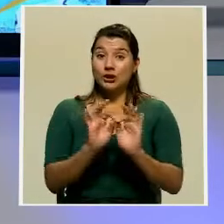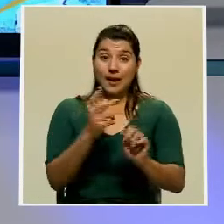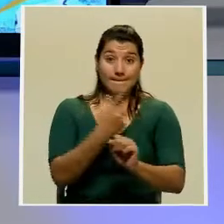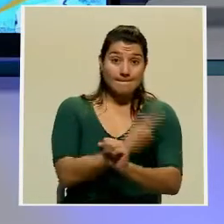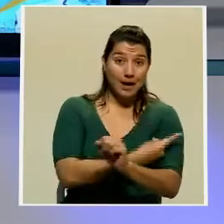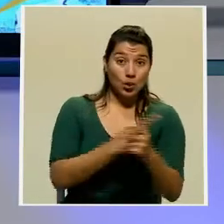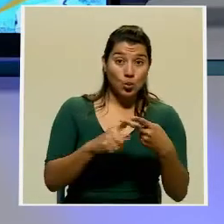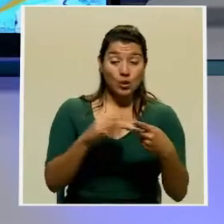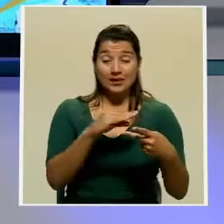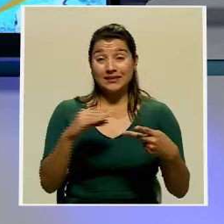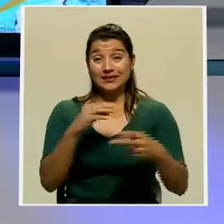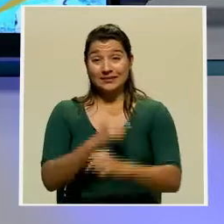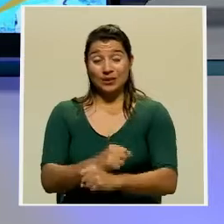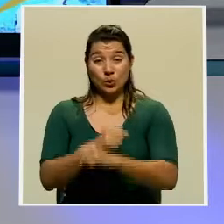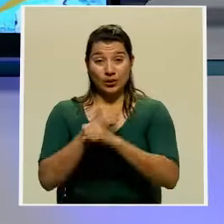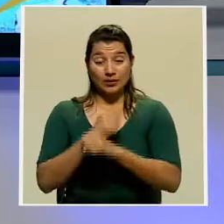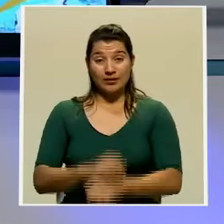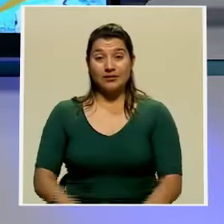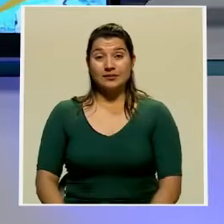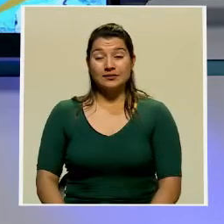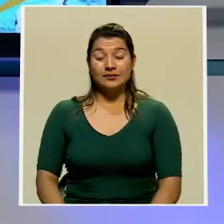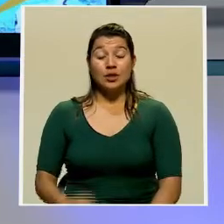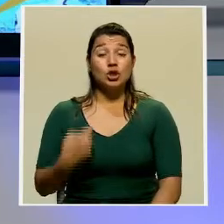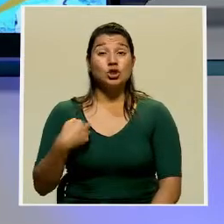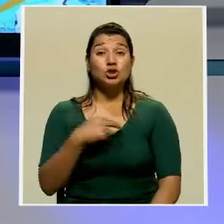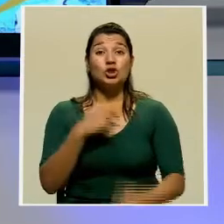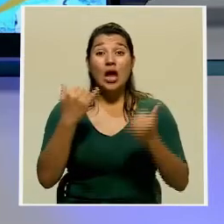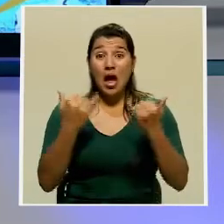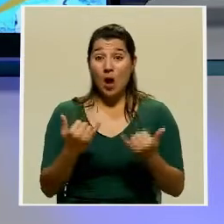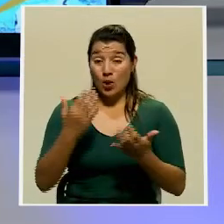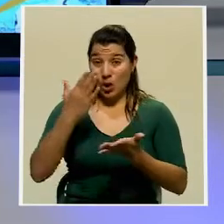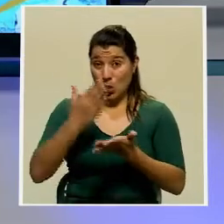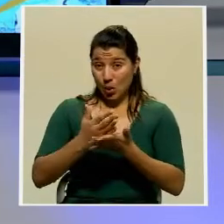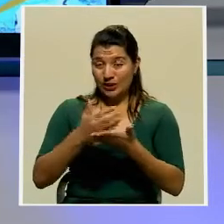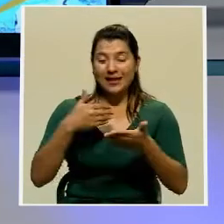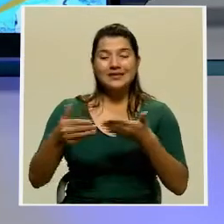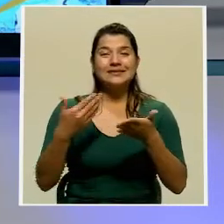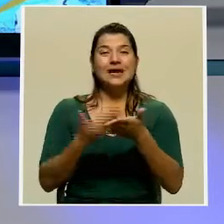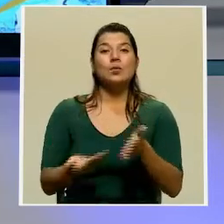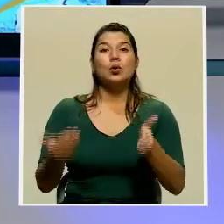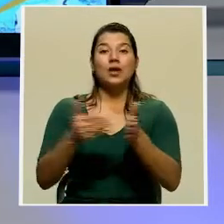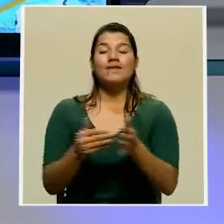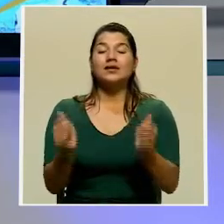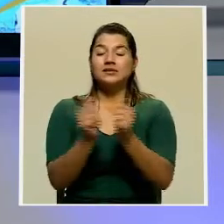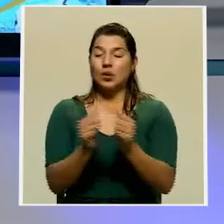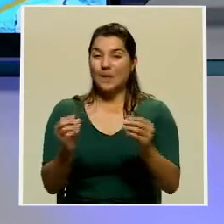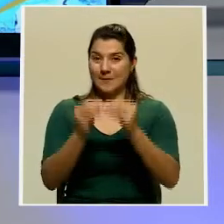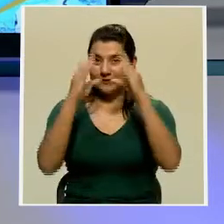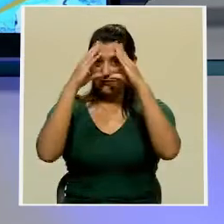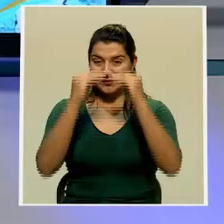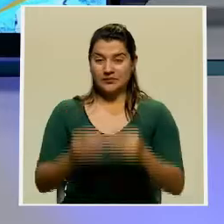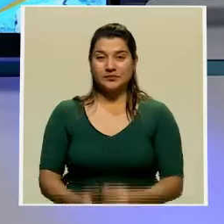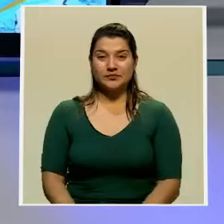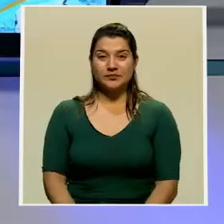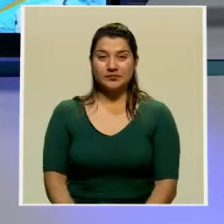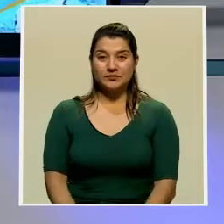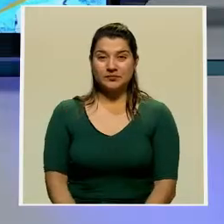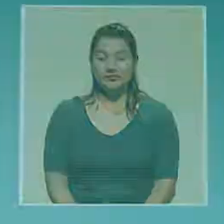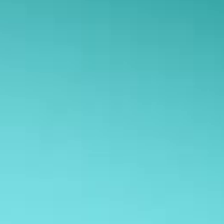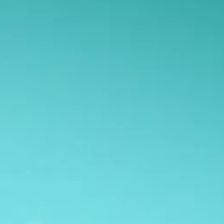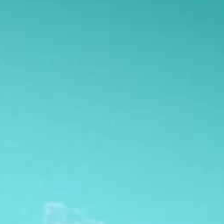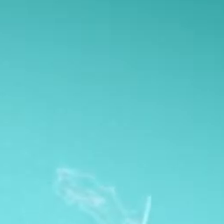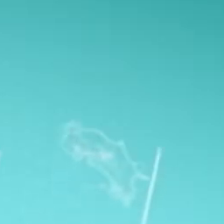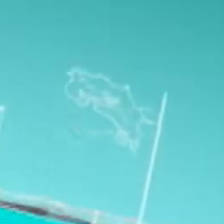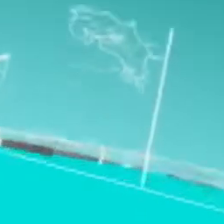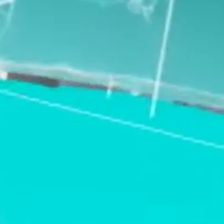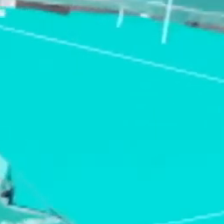y seguridad. Nos vamos a un corte y enseguida venimos con más información.